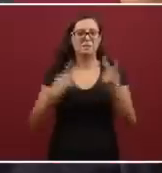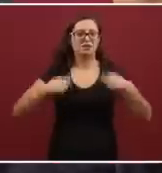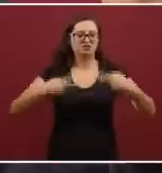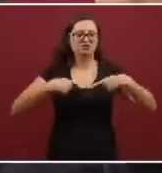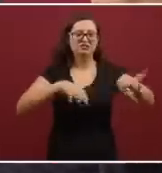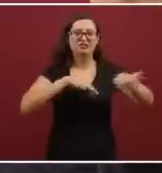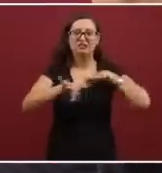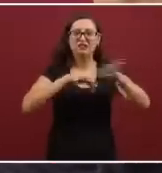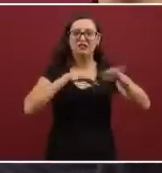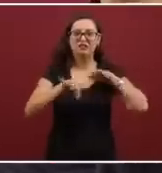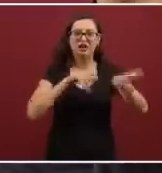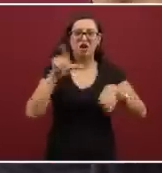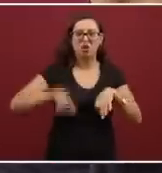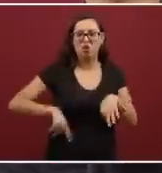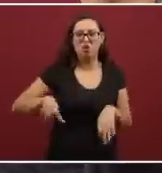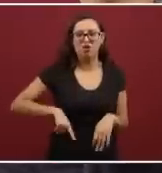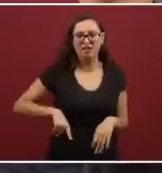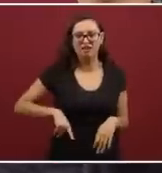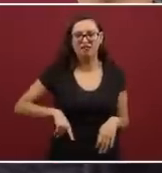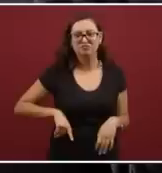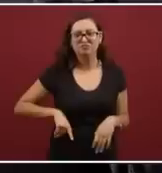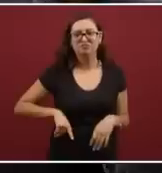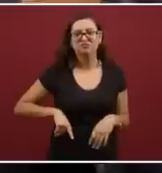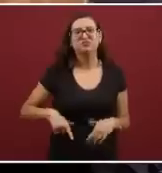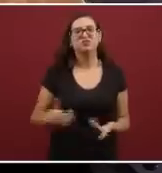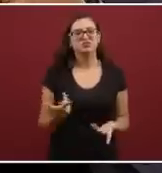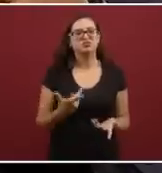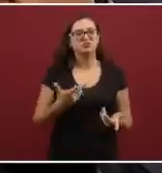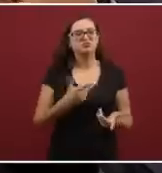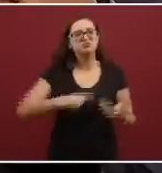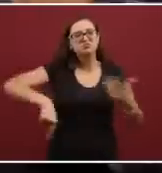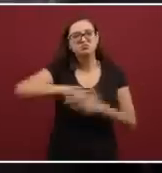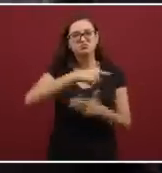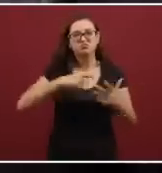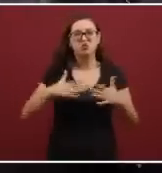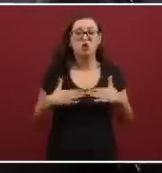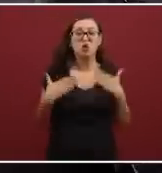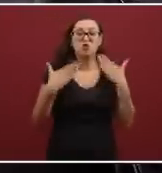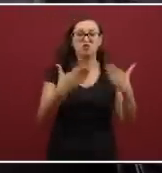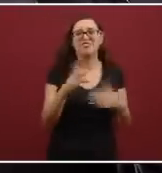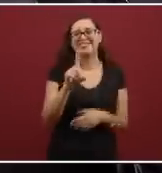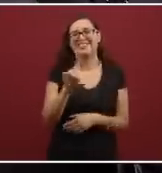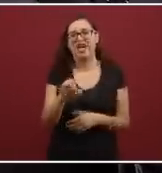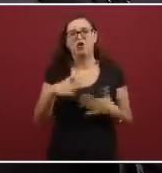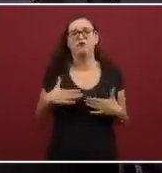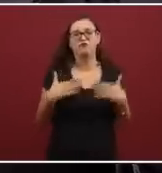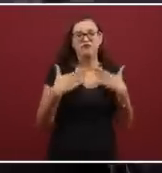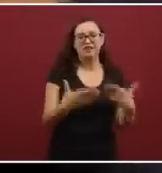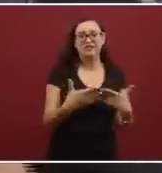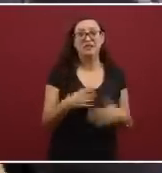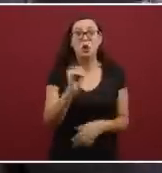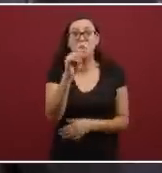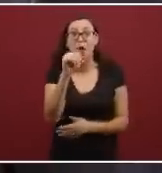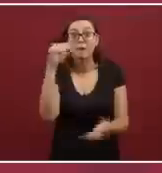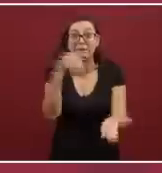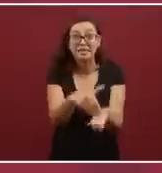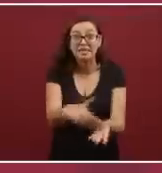trabajadores de confianza o llamados así,